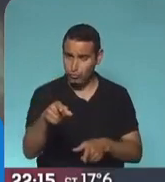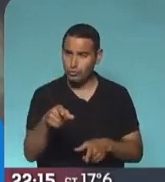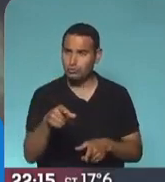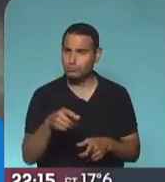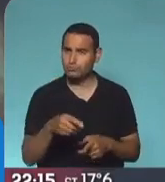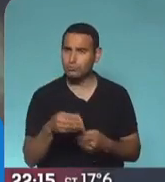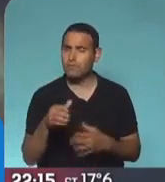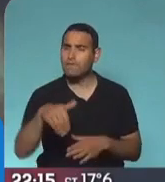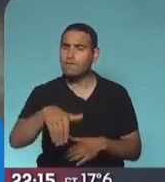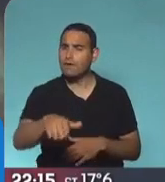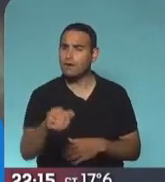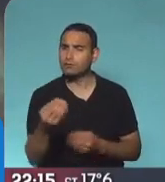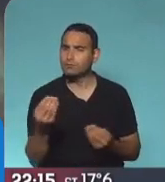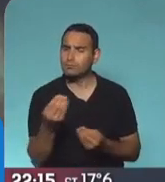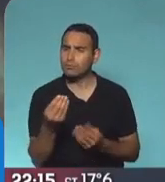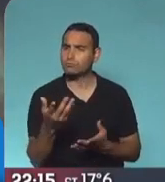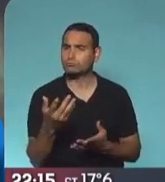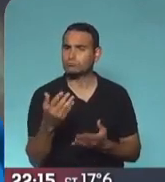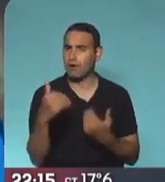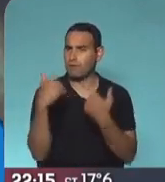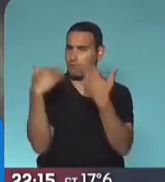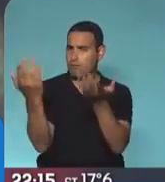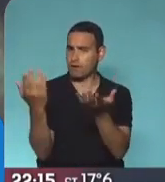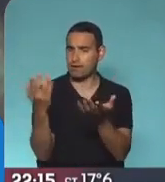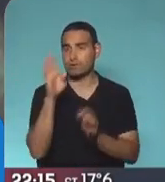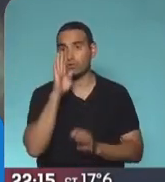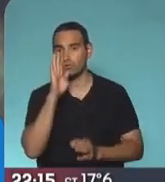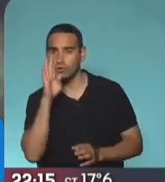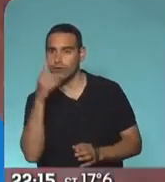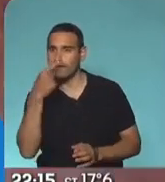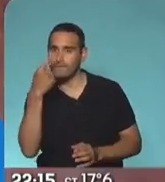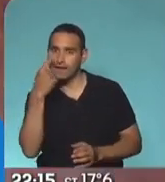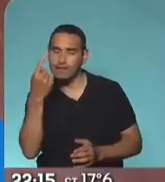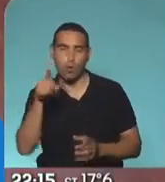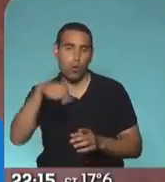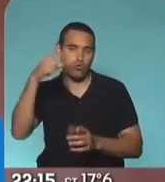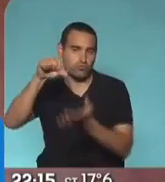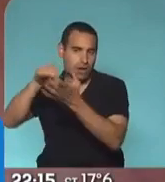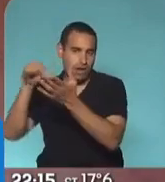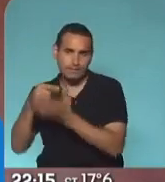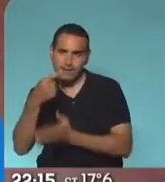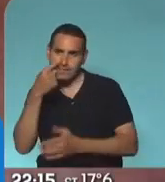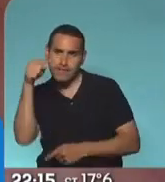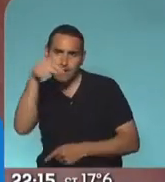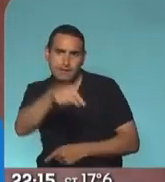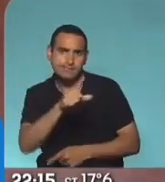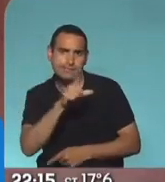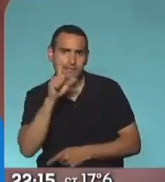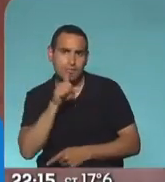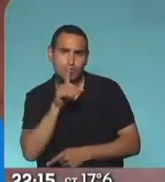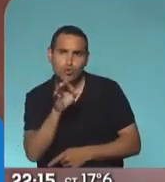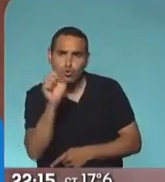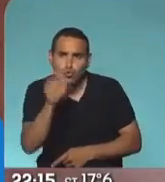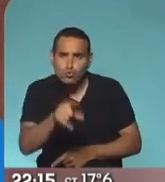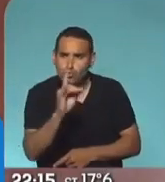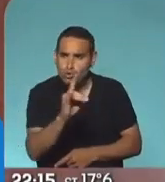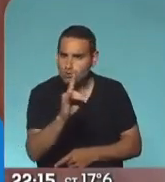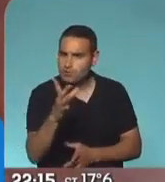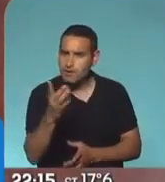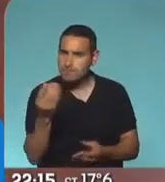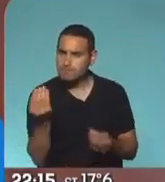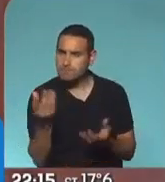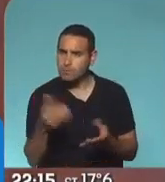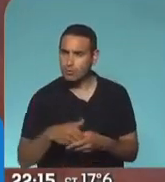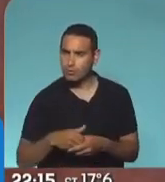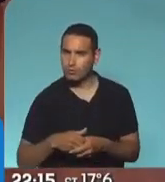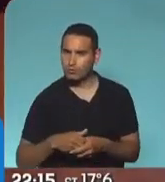van a jugar los factores externos, el interés de Estados Unidos, el interés de otros países en esta salida que se está intentando? ¿Es